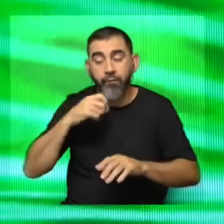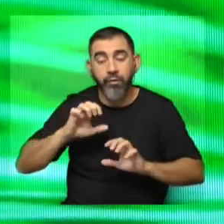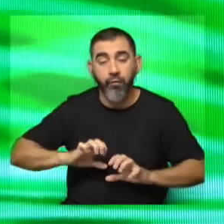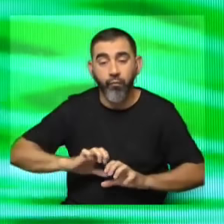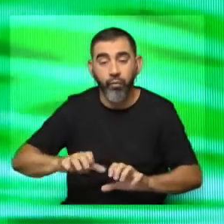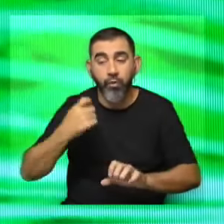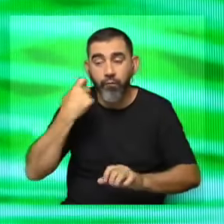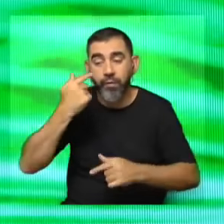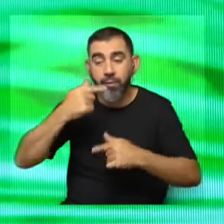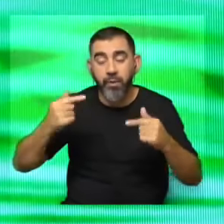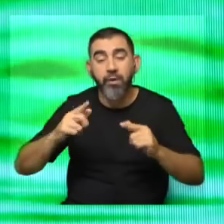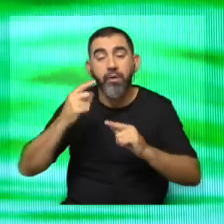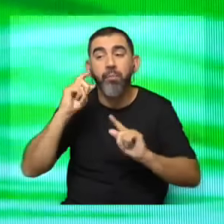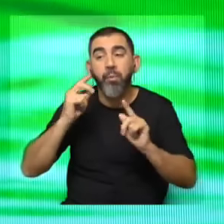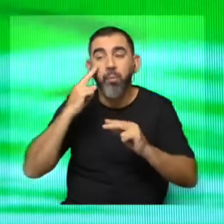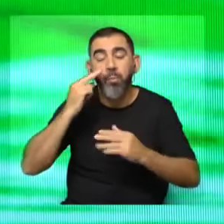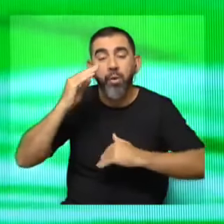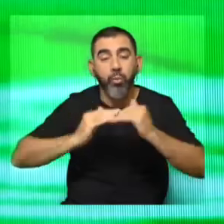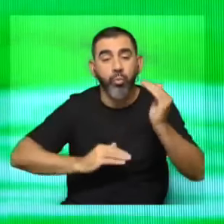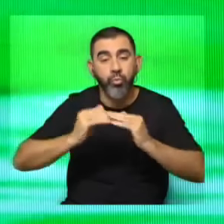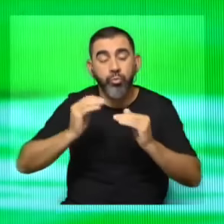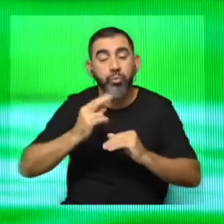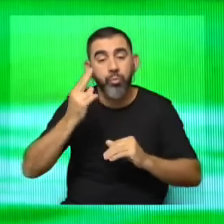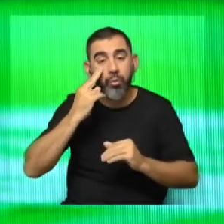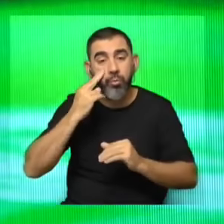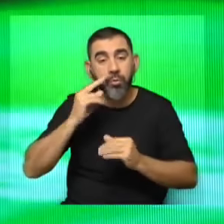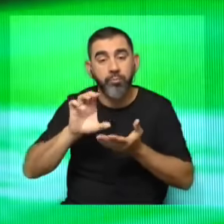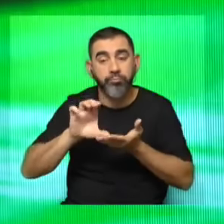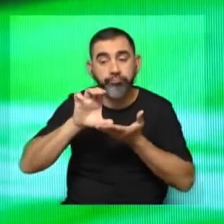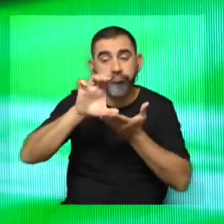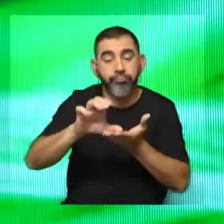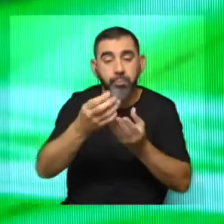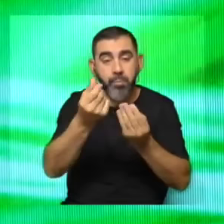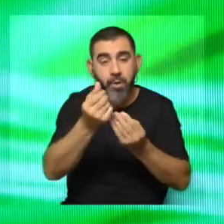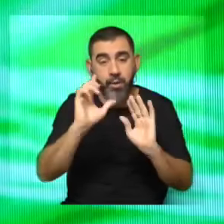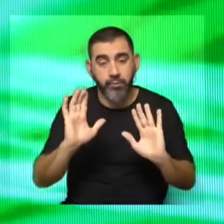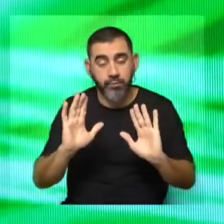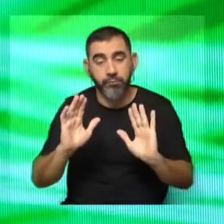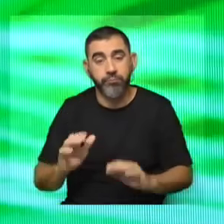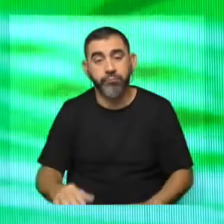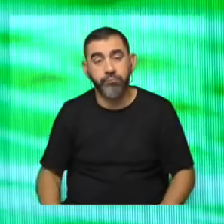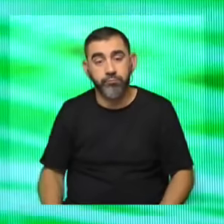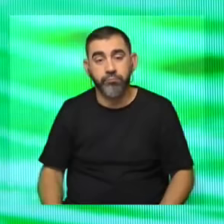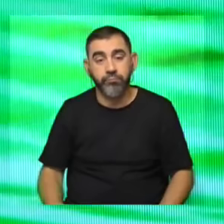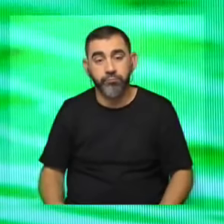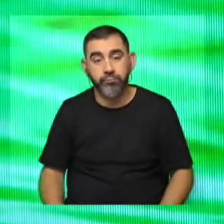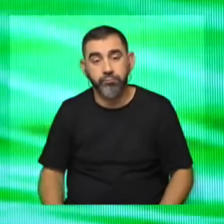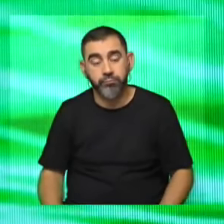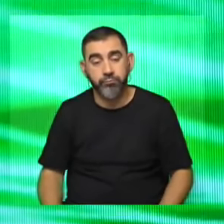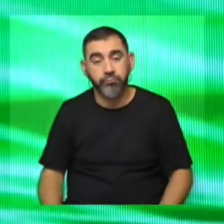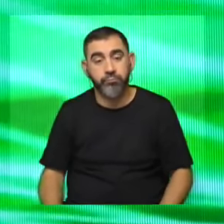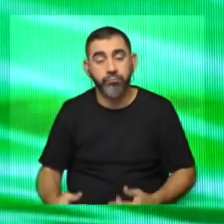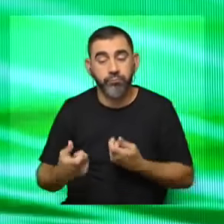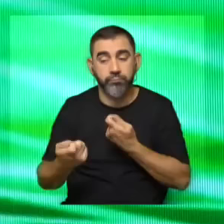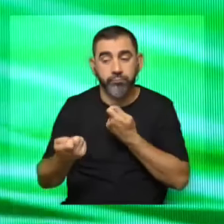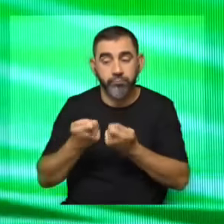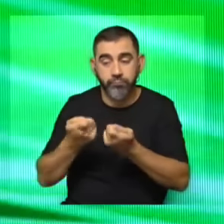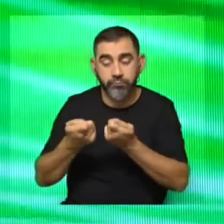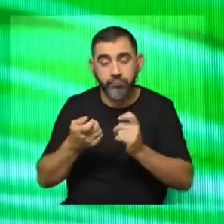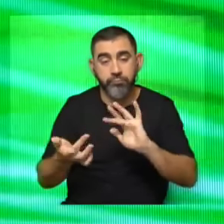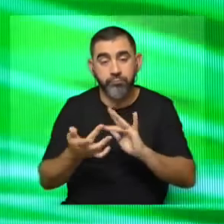materiales y edilicios todos problemas que tienen que ver con las asignaciones presupuestales y sus distribuciones que está en plena este negociación y